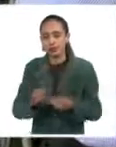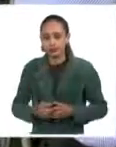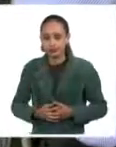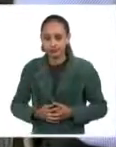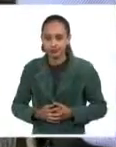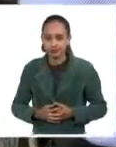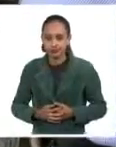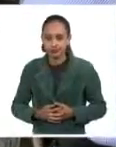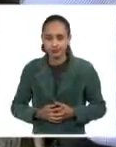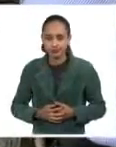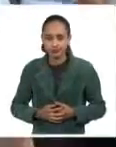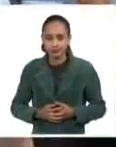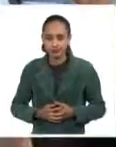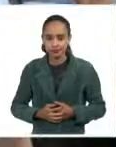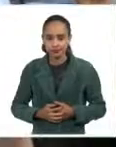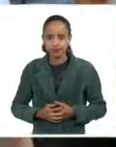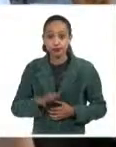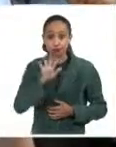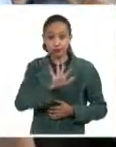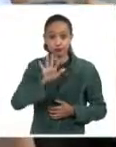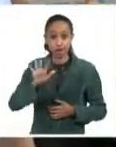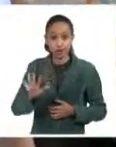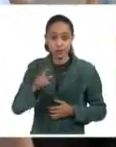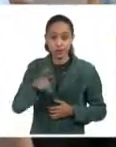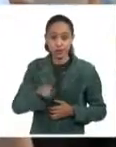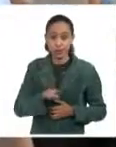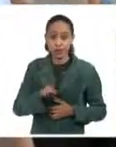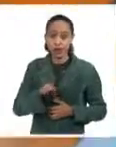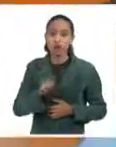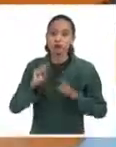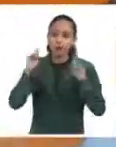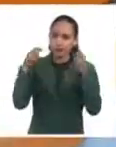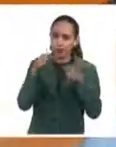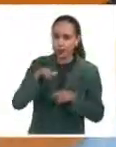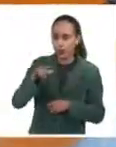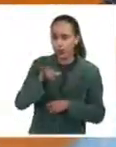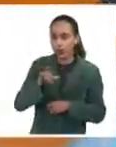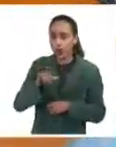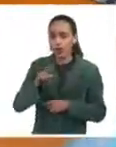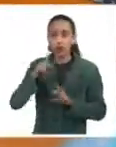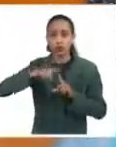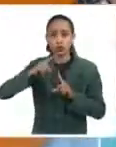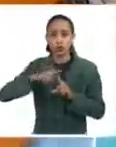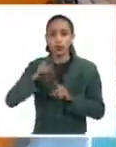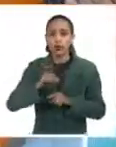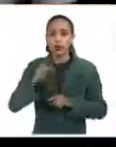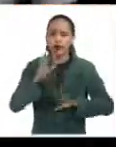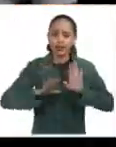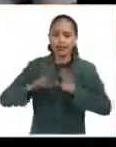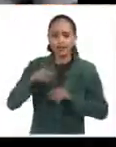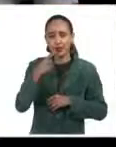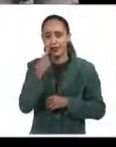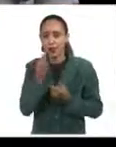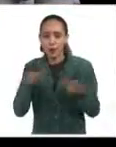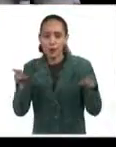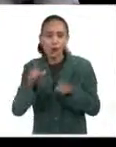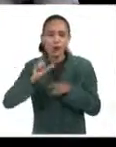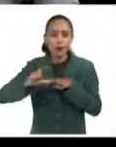La 55ª edición de la jornada cucalambiana en Las Tunas ya propicia la defensa de la décima junto a otras